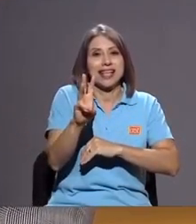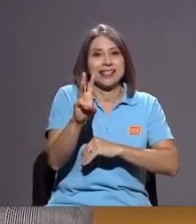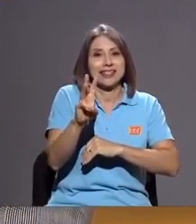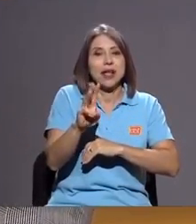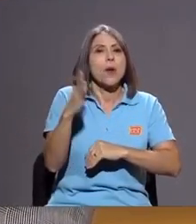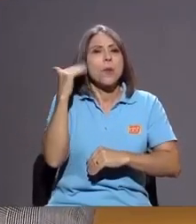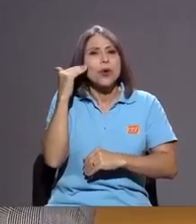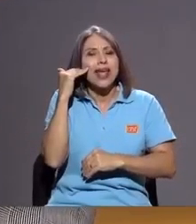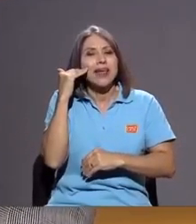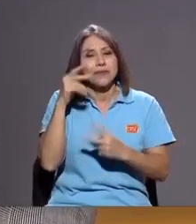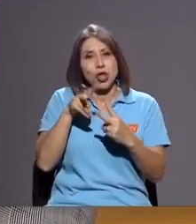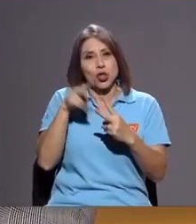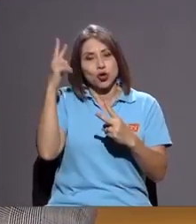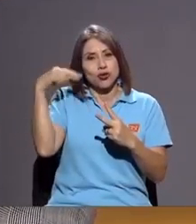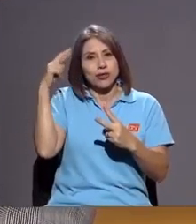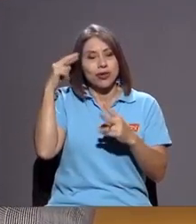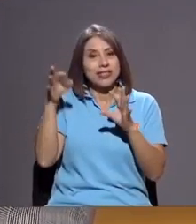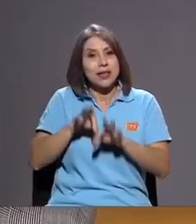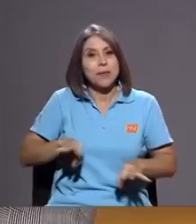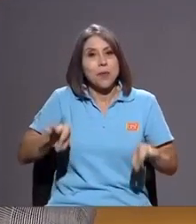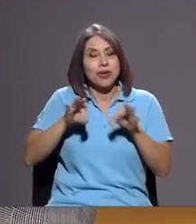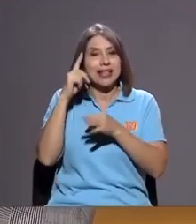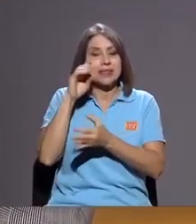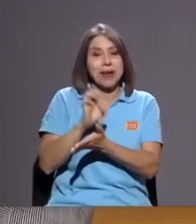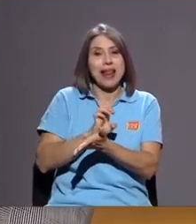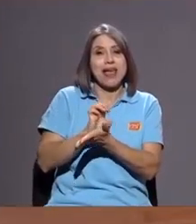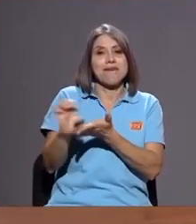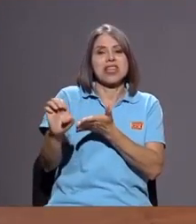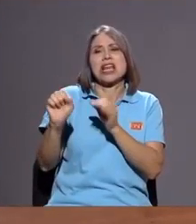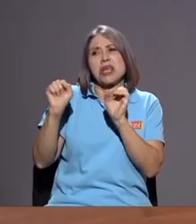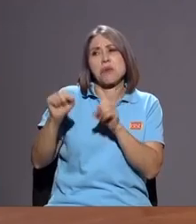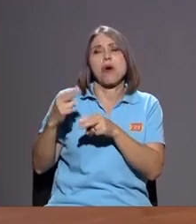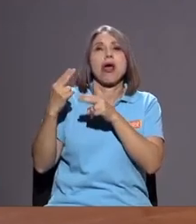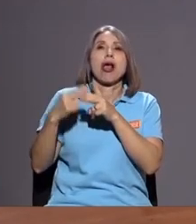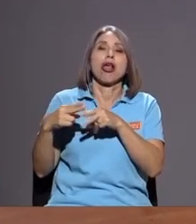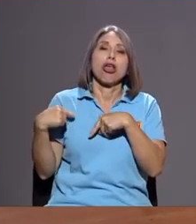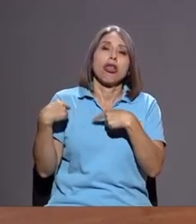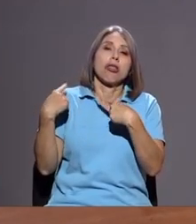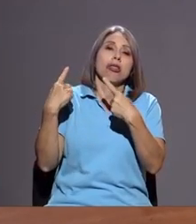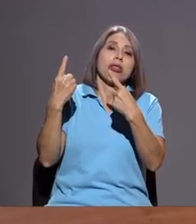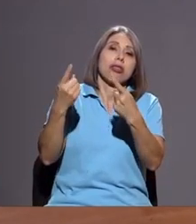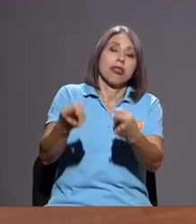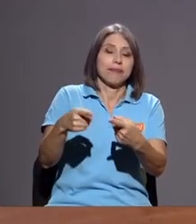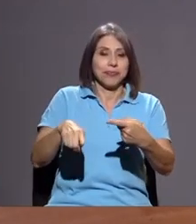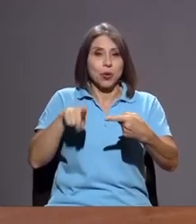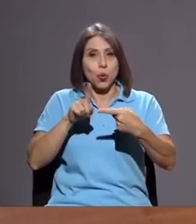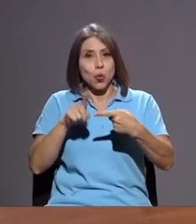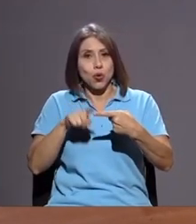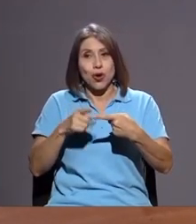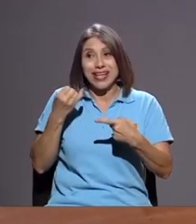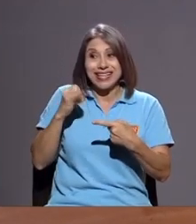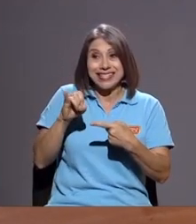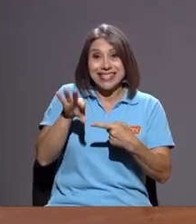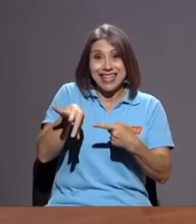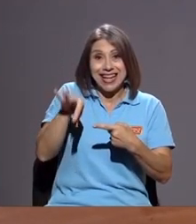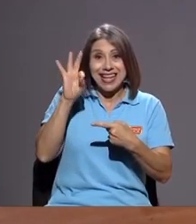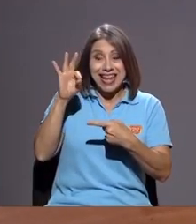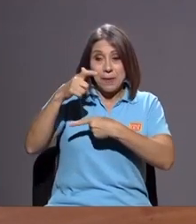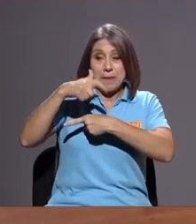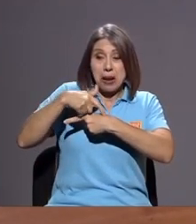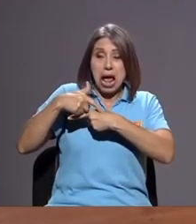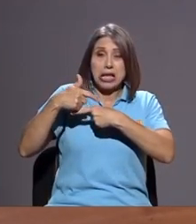para evitar que el nombramiento sea por plazo indefinido. Uno es que al ser elegidos por plazo indefinido se